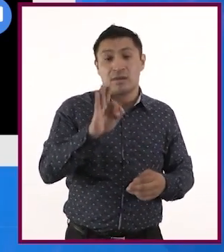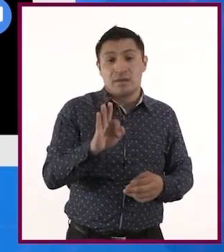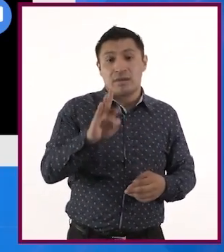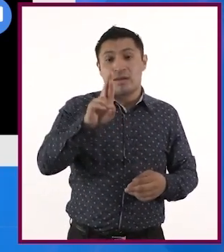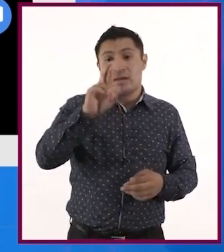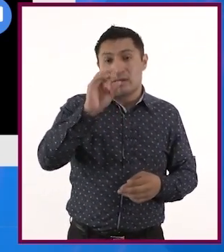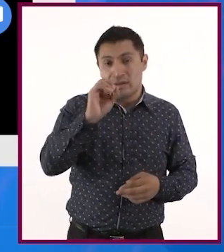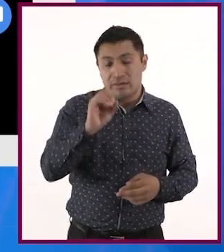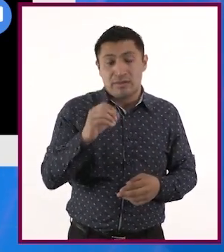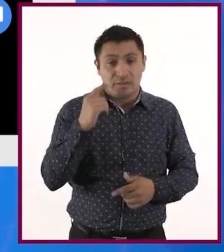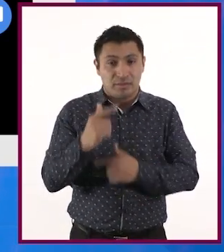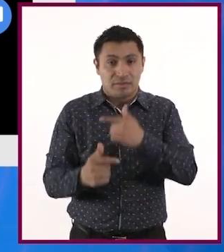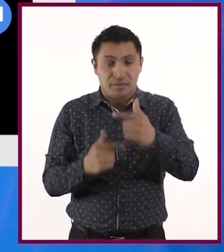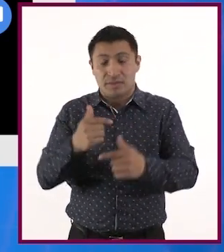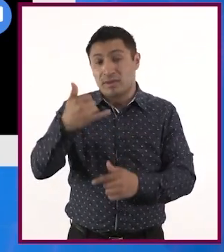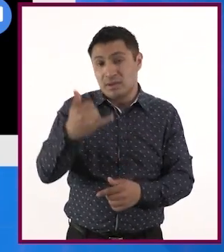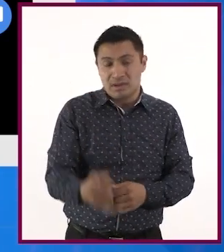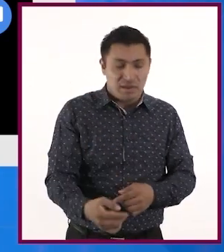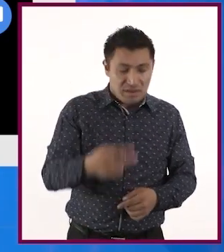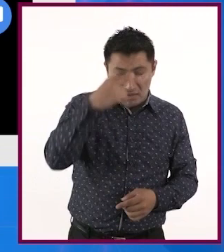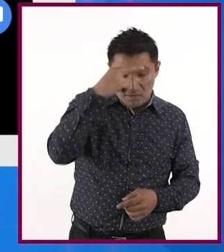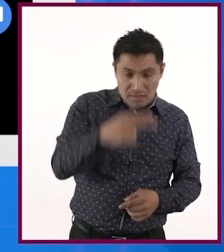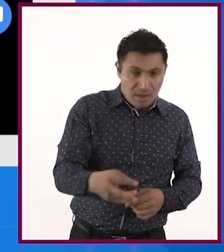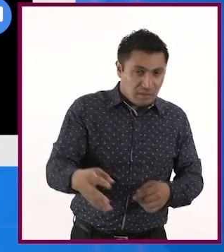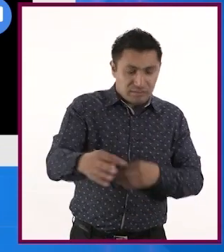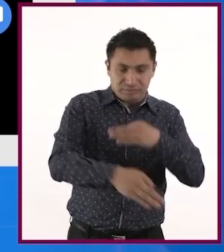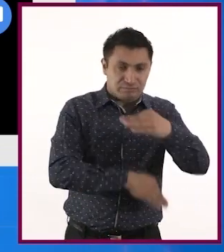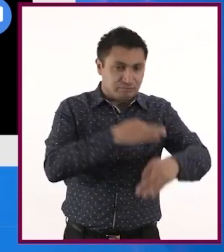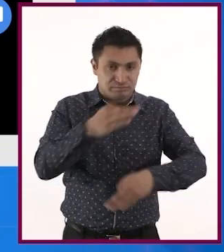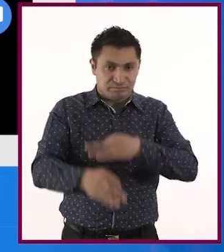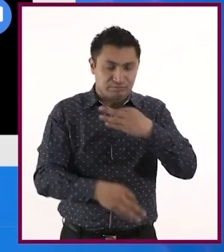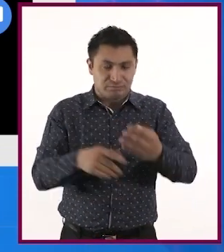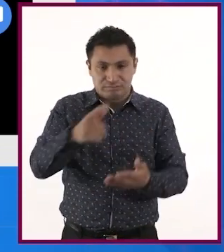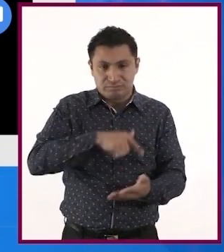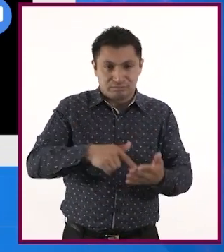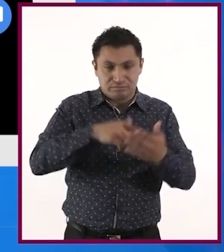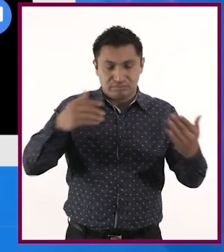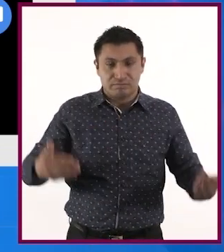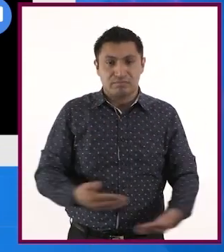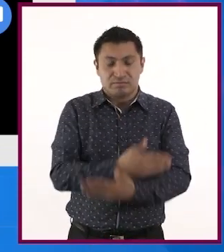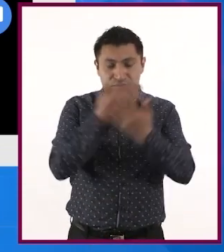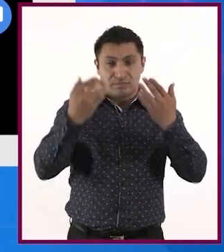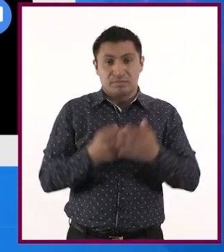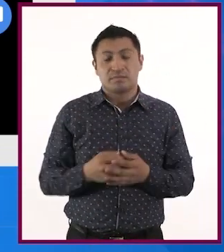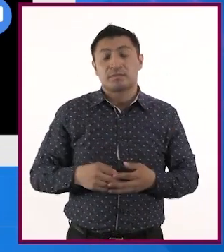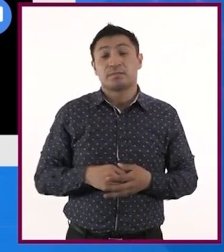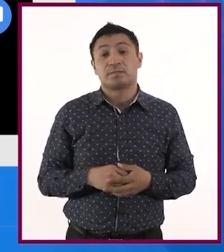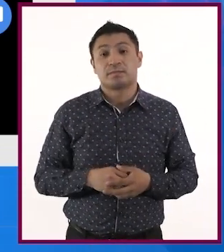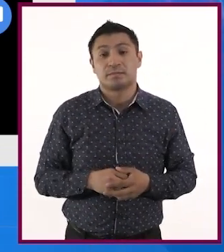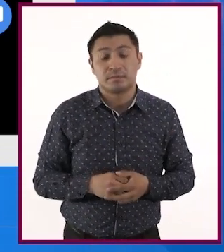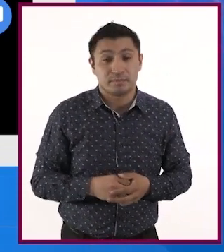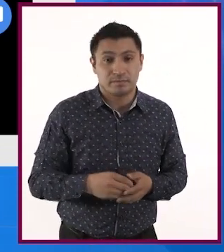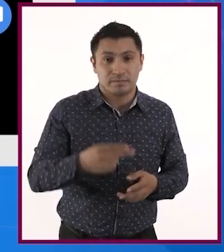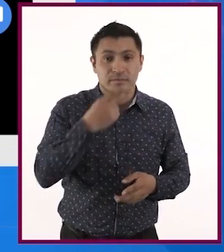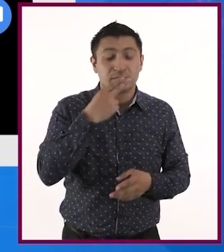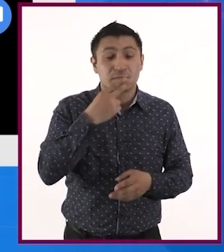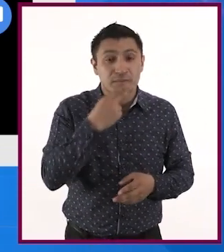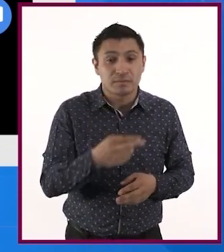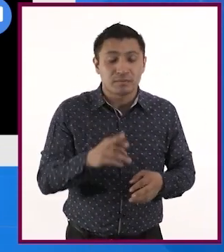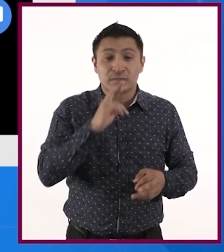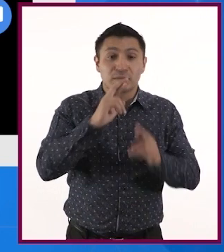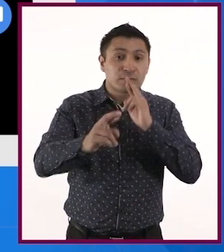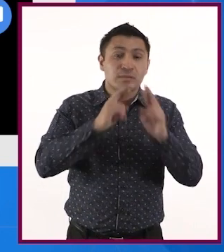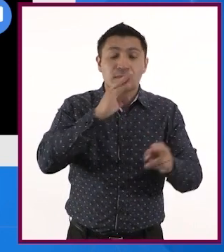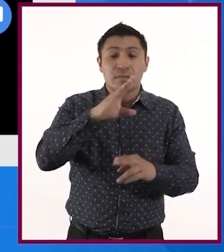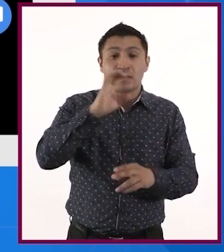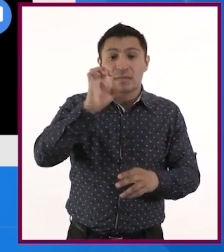afrodescendientes, sino a mexicanos de todos orígenes sociales y culturales. La utilidad de los resultados